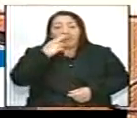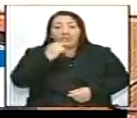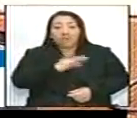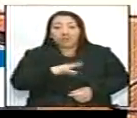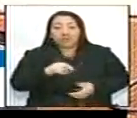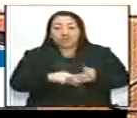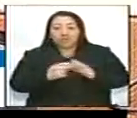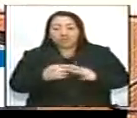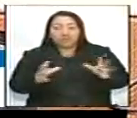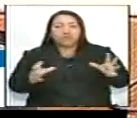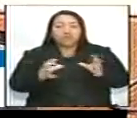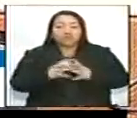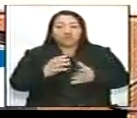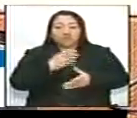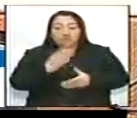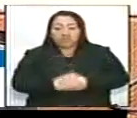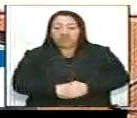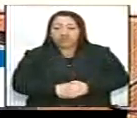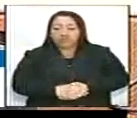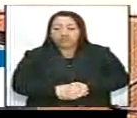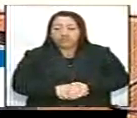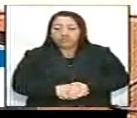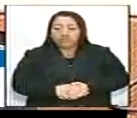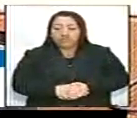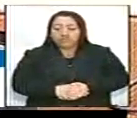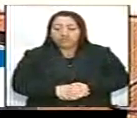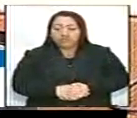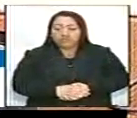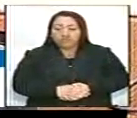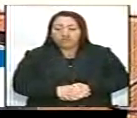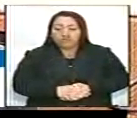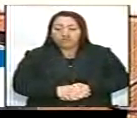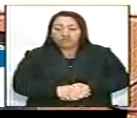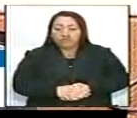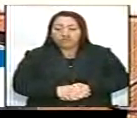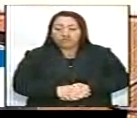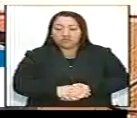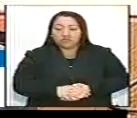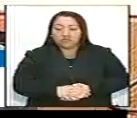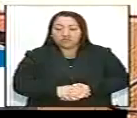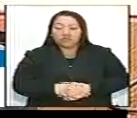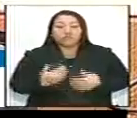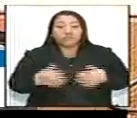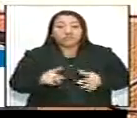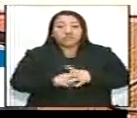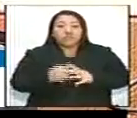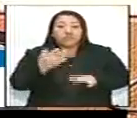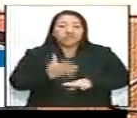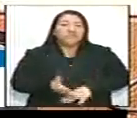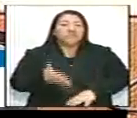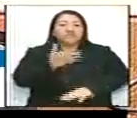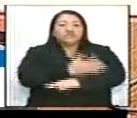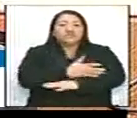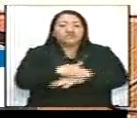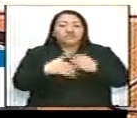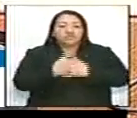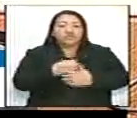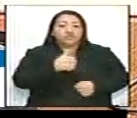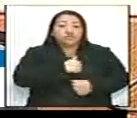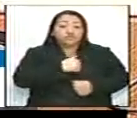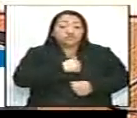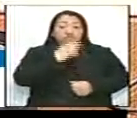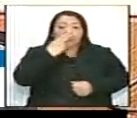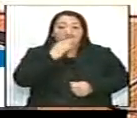producto de un conjunto de situaciones. Un conjunto de situaciones que van y que se inician desde antes de la concepción del propio